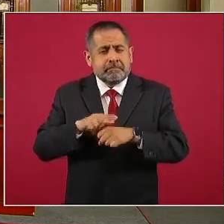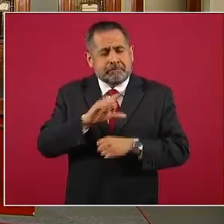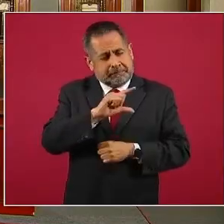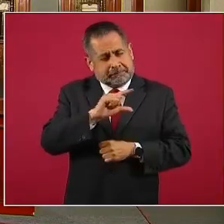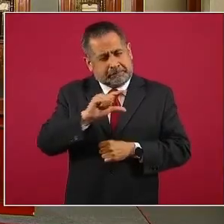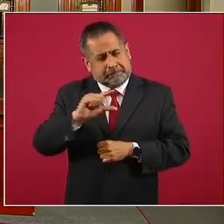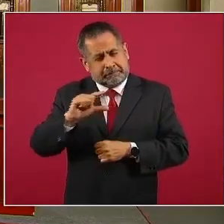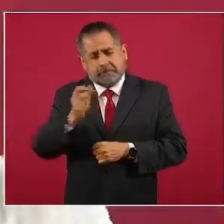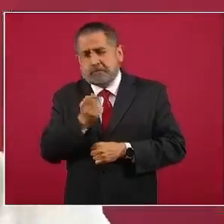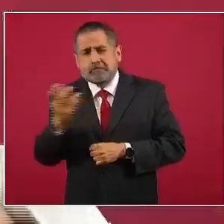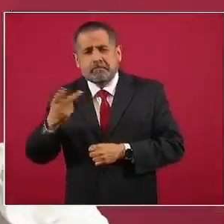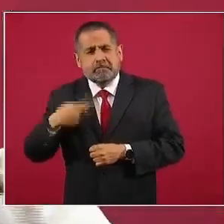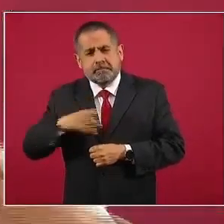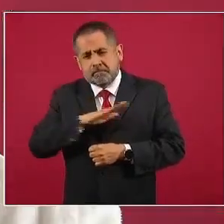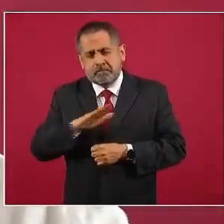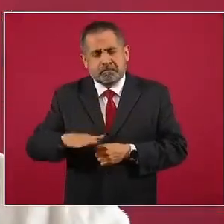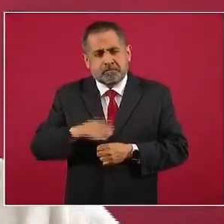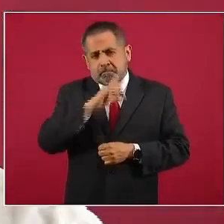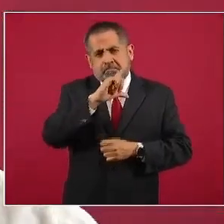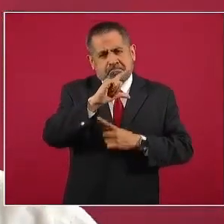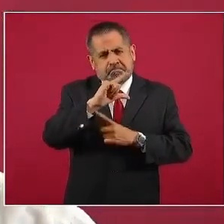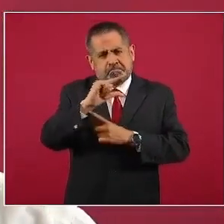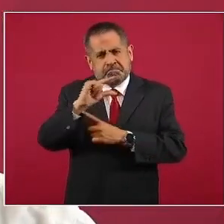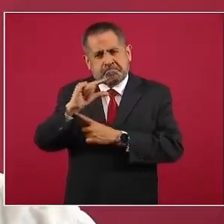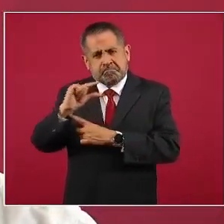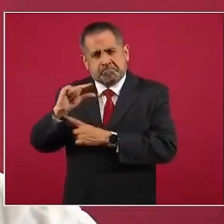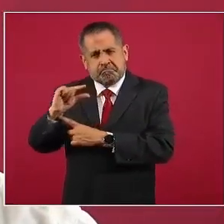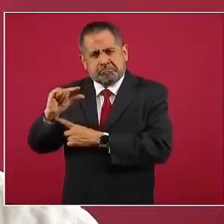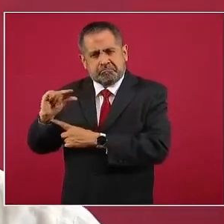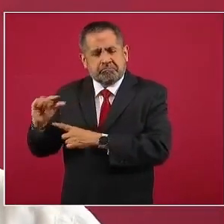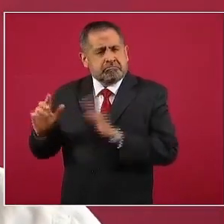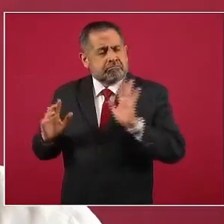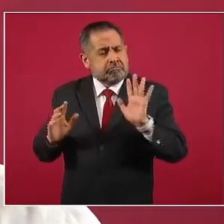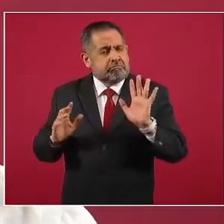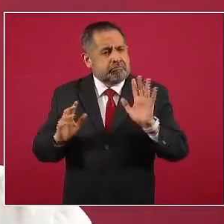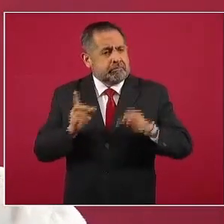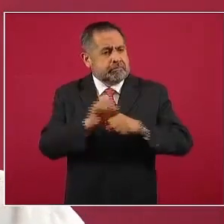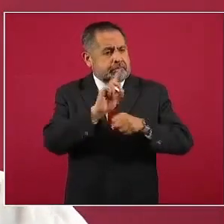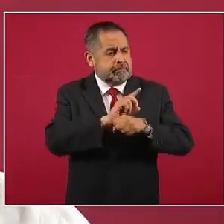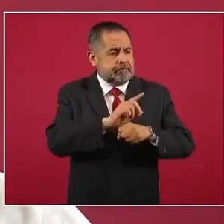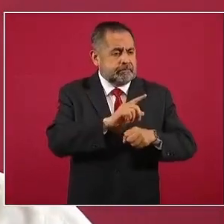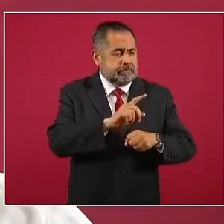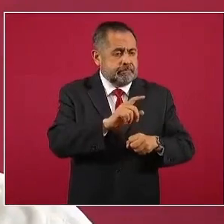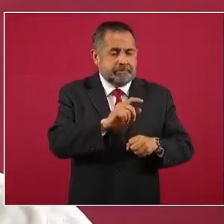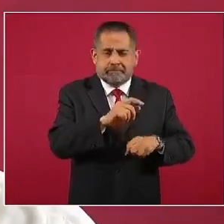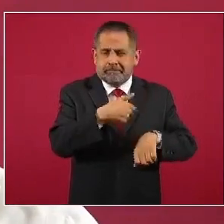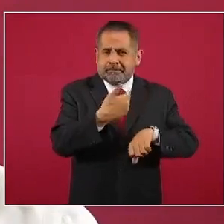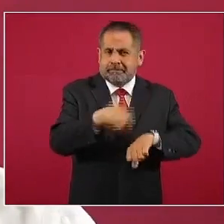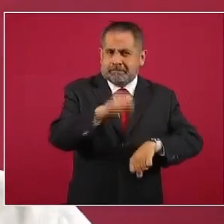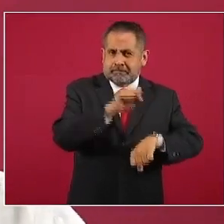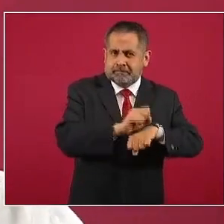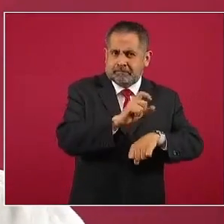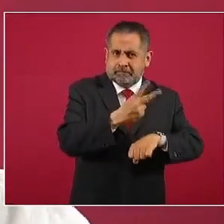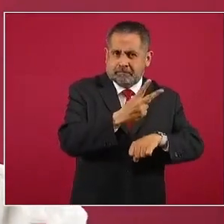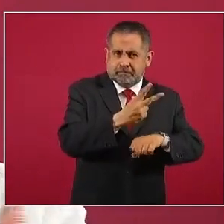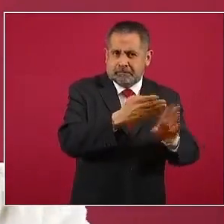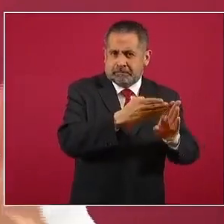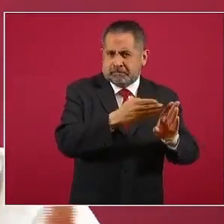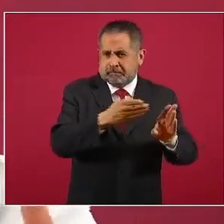muy lamentables defunciones ha estado en descenso desde la semana 22 del año, y esto muy